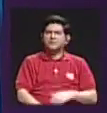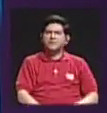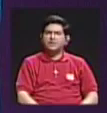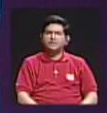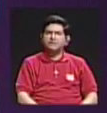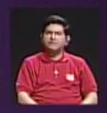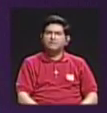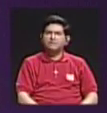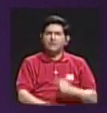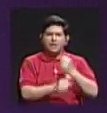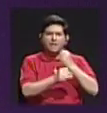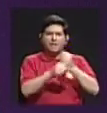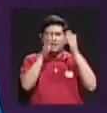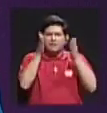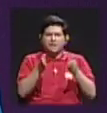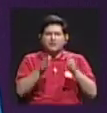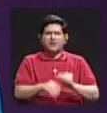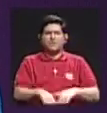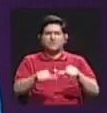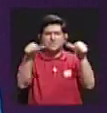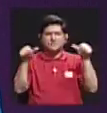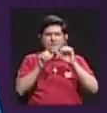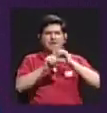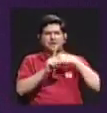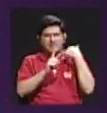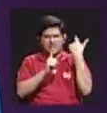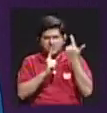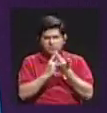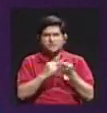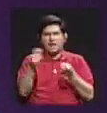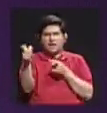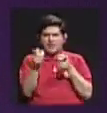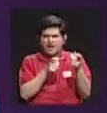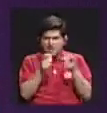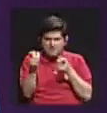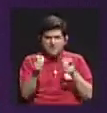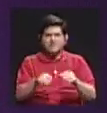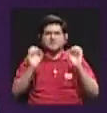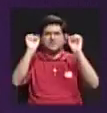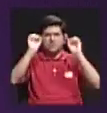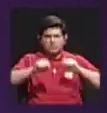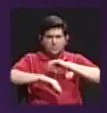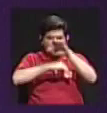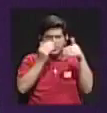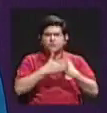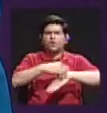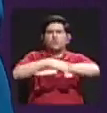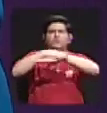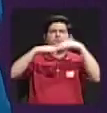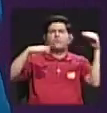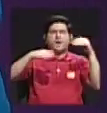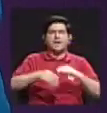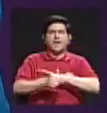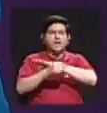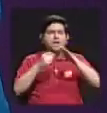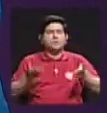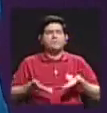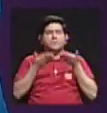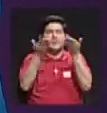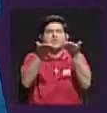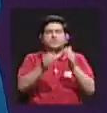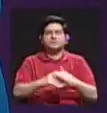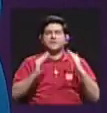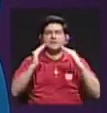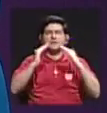qué los trabajadores sociales que podrían estar administrando y manejando todo esto quedan por fuera y se le da concretamente a la